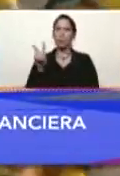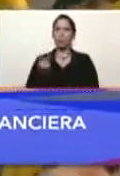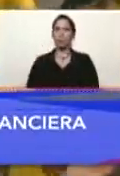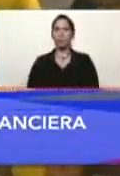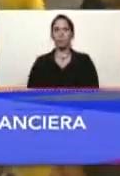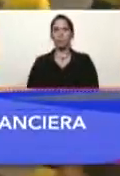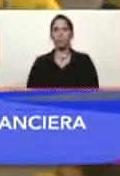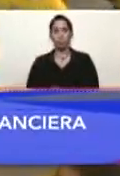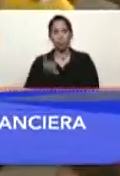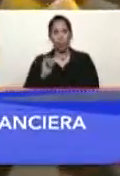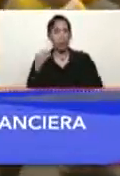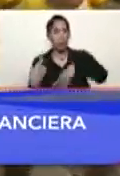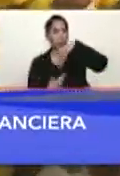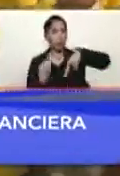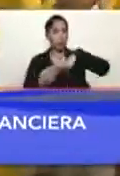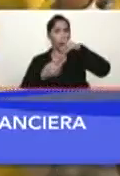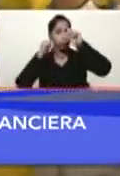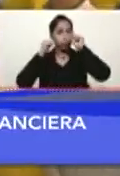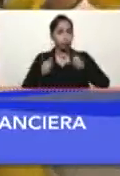Hay revolución para rato.